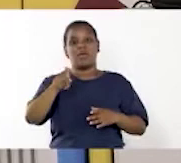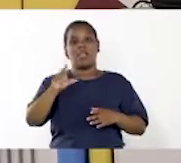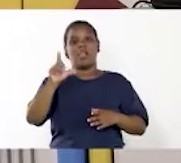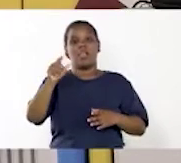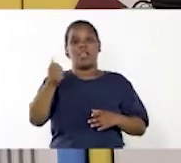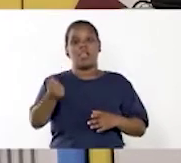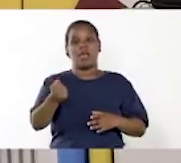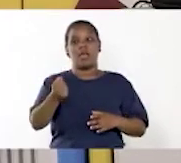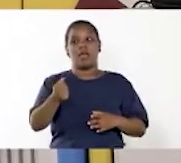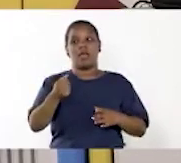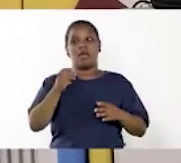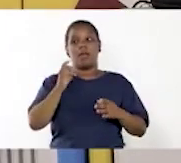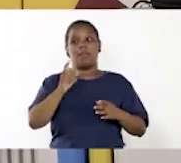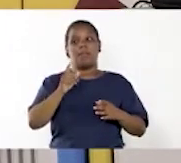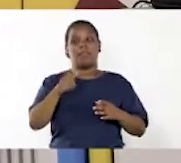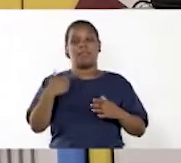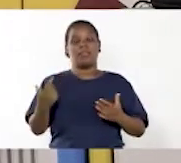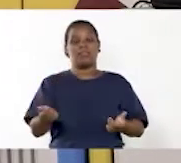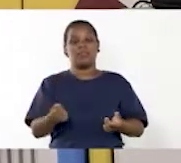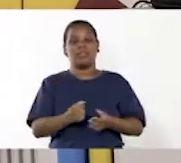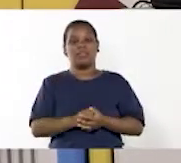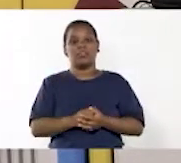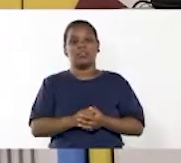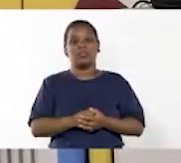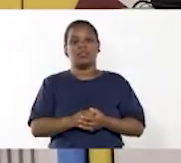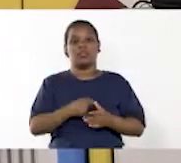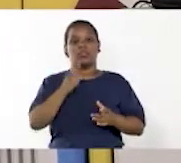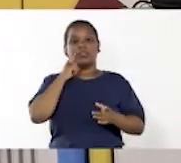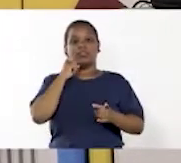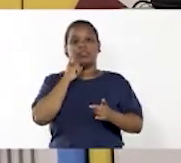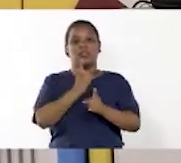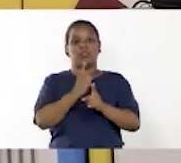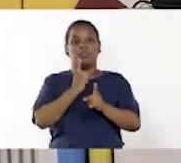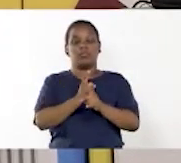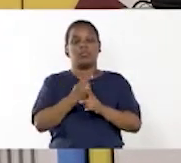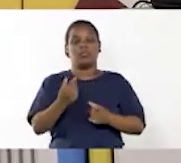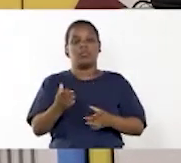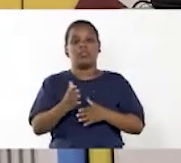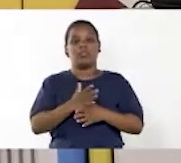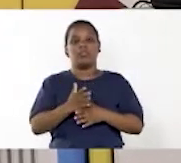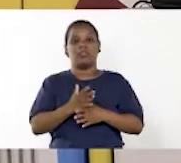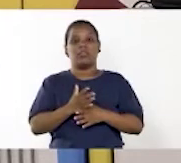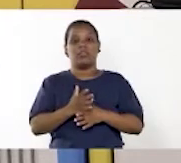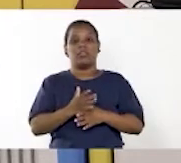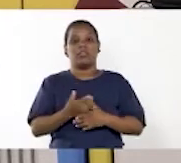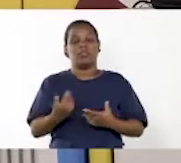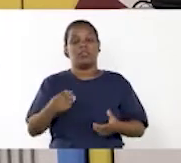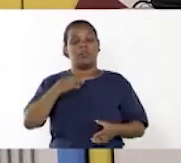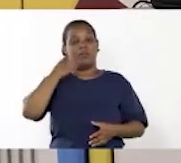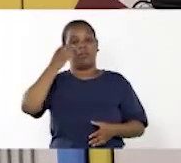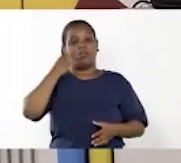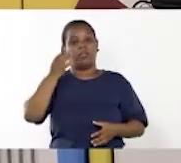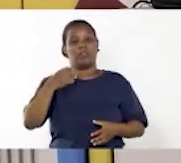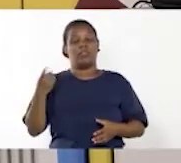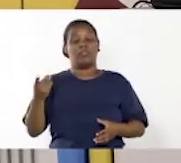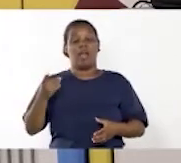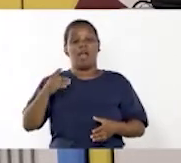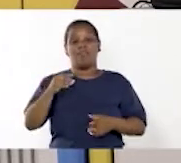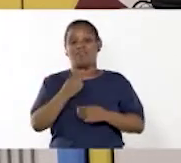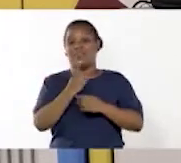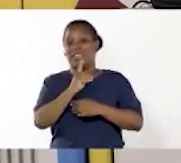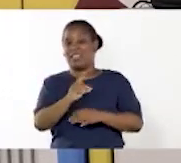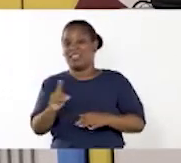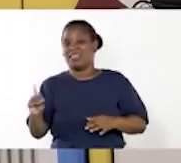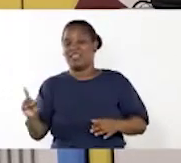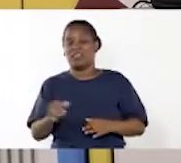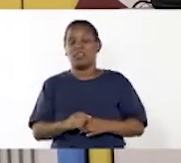cuando usted se aleja hacia el centro, va a encontrar condiciones diferentes, va a encontrar hasta desiertos en esa zona que son